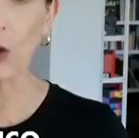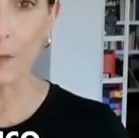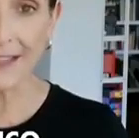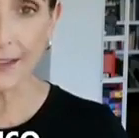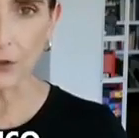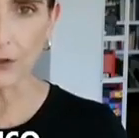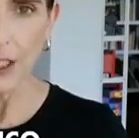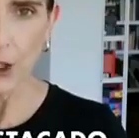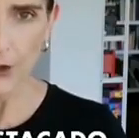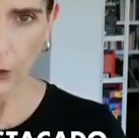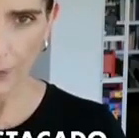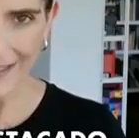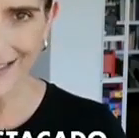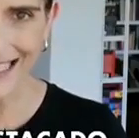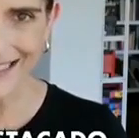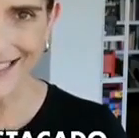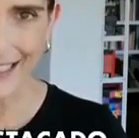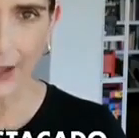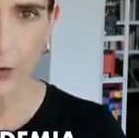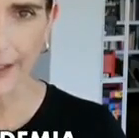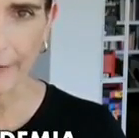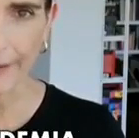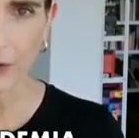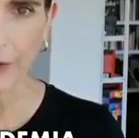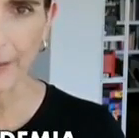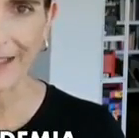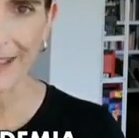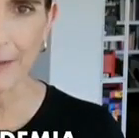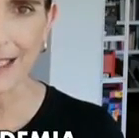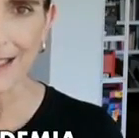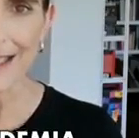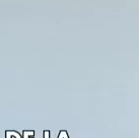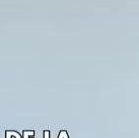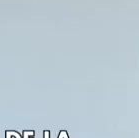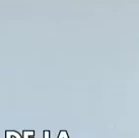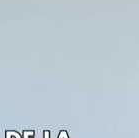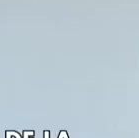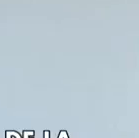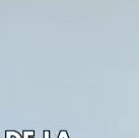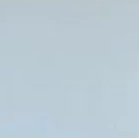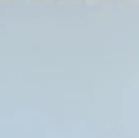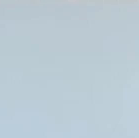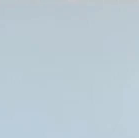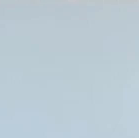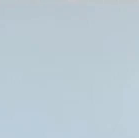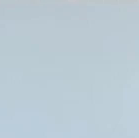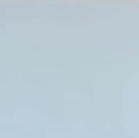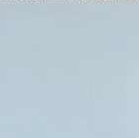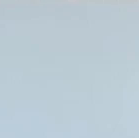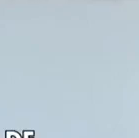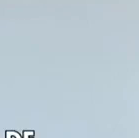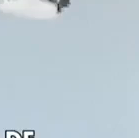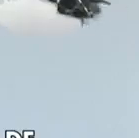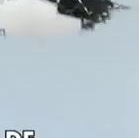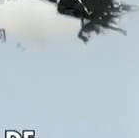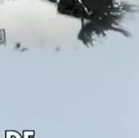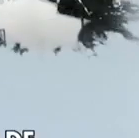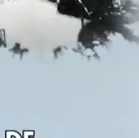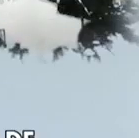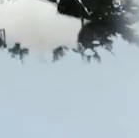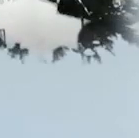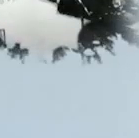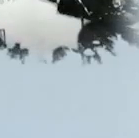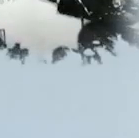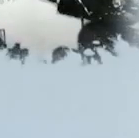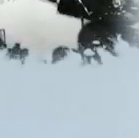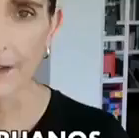En el ámbito doméstico, los economistas han destacado que el efecto de la pandemia será más fuerte que el de la hiperinflación del primer